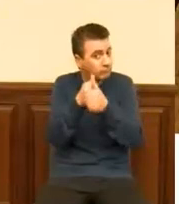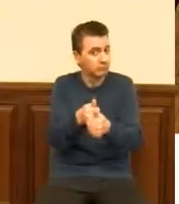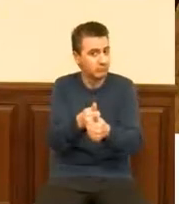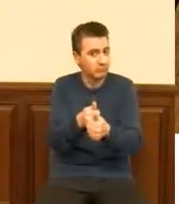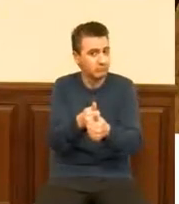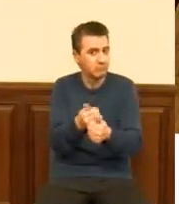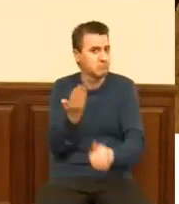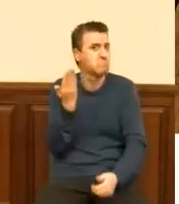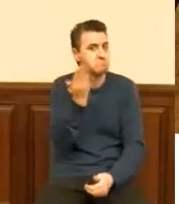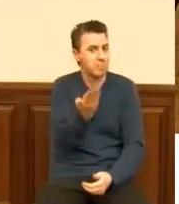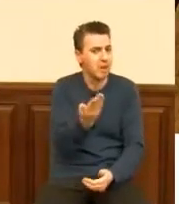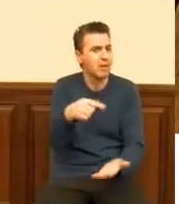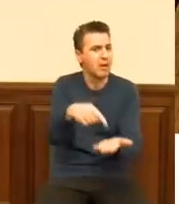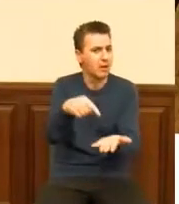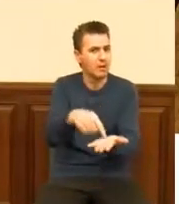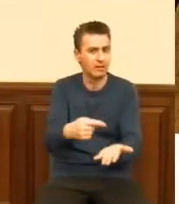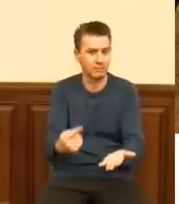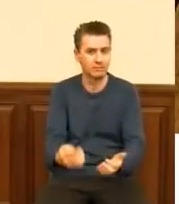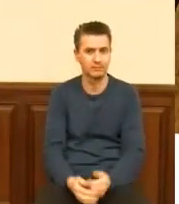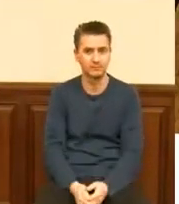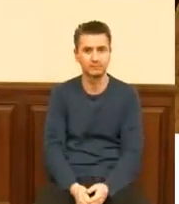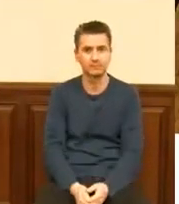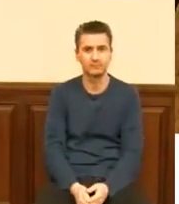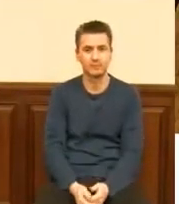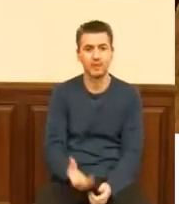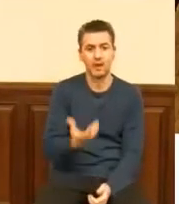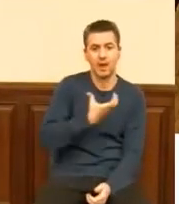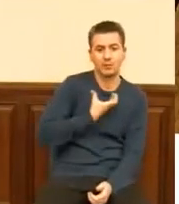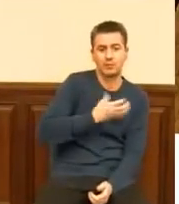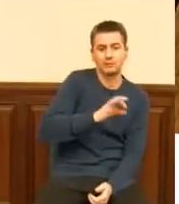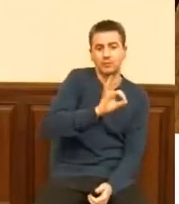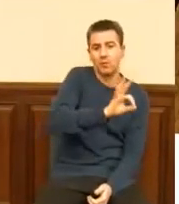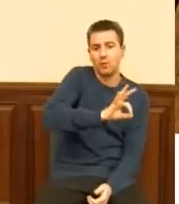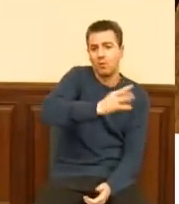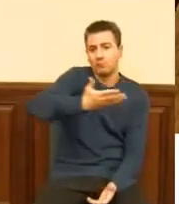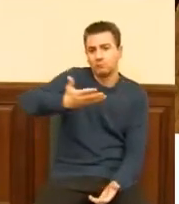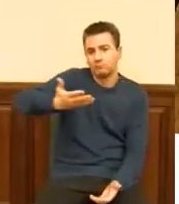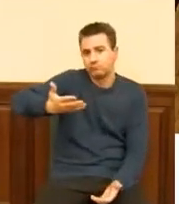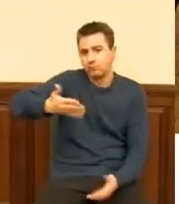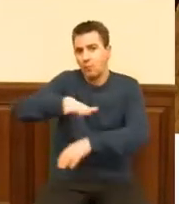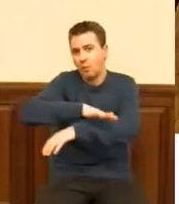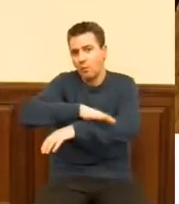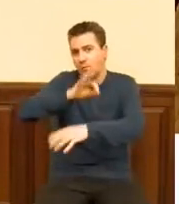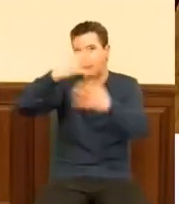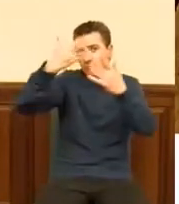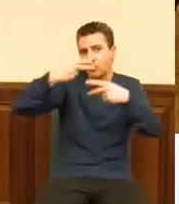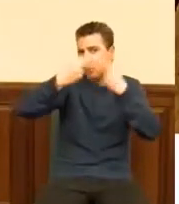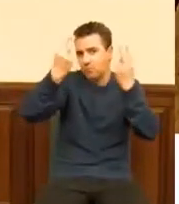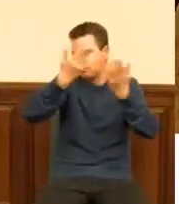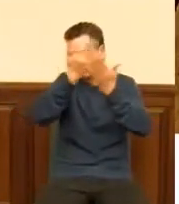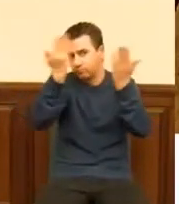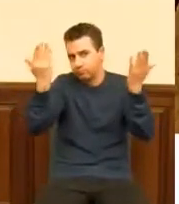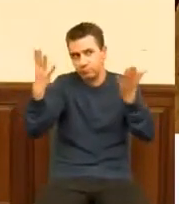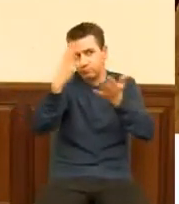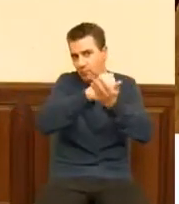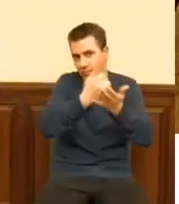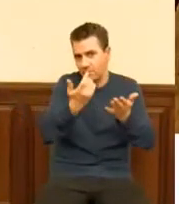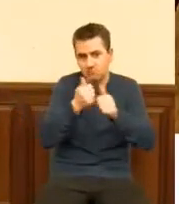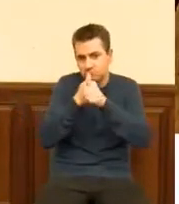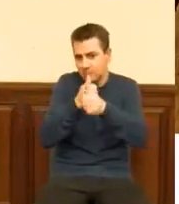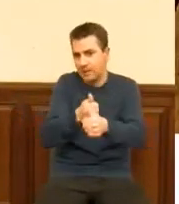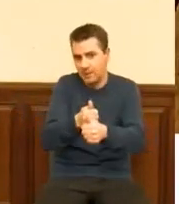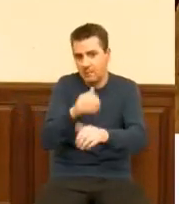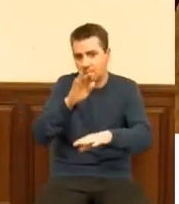claro que te persigue, pero ¿te persigue este ayuntamiento o te persigue cualquier administración pública al